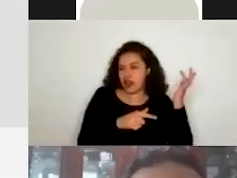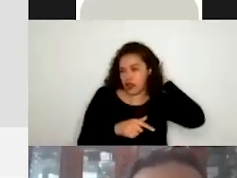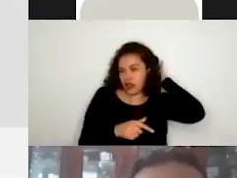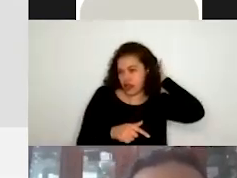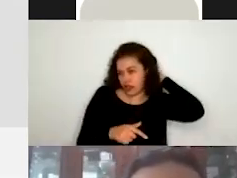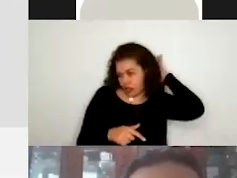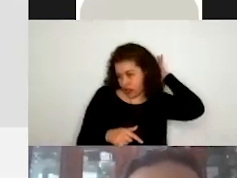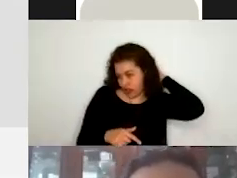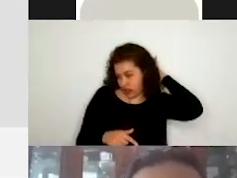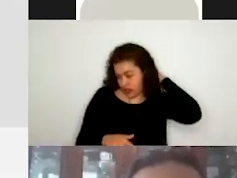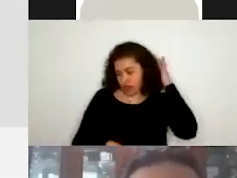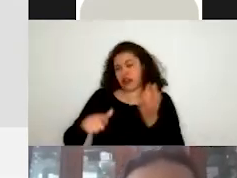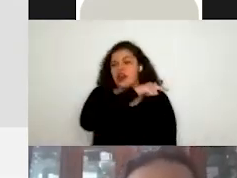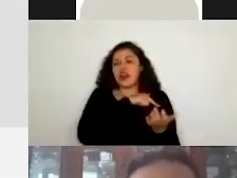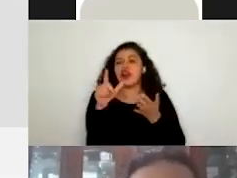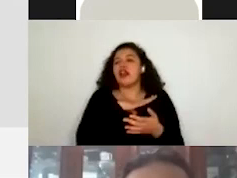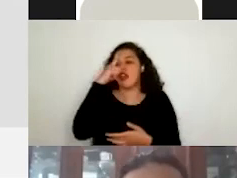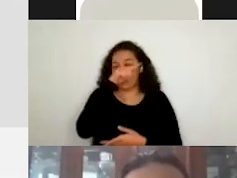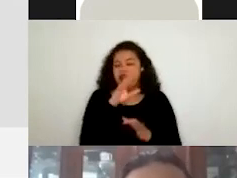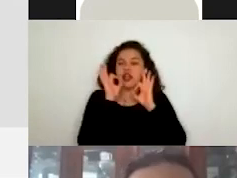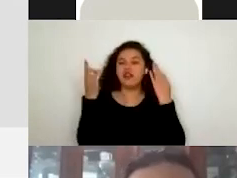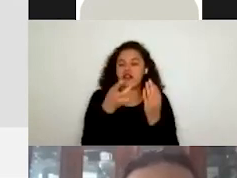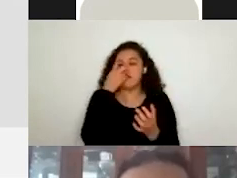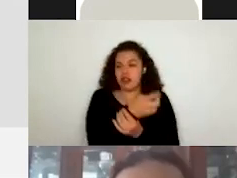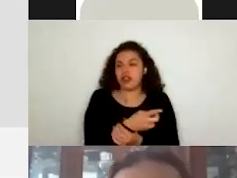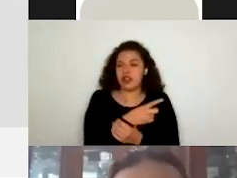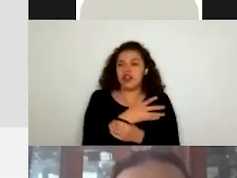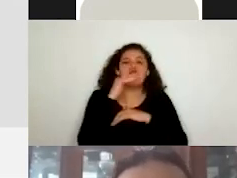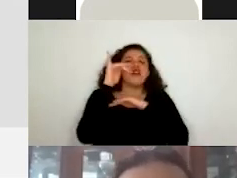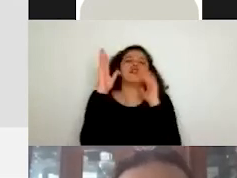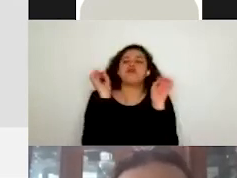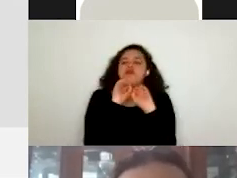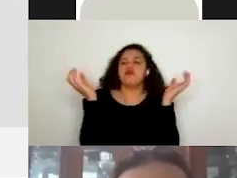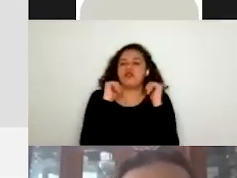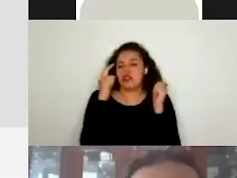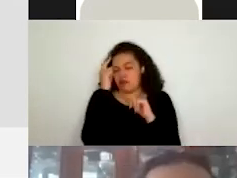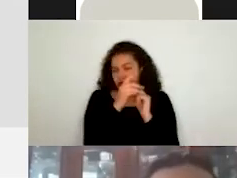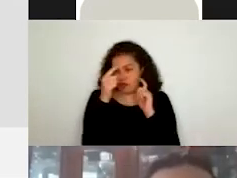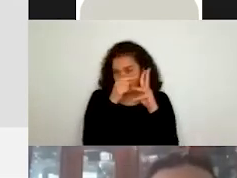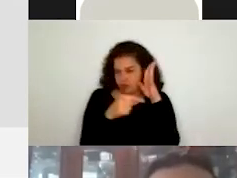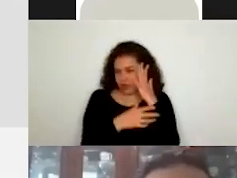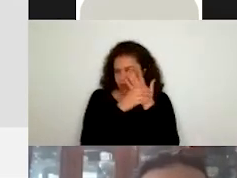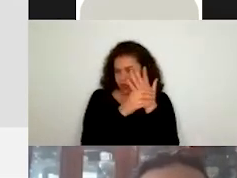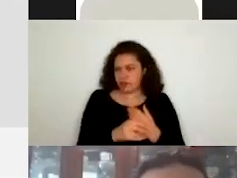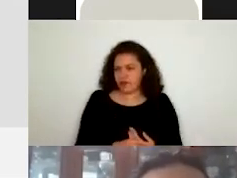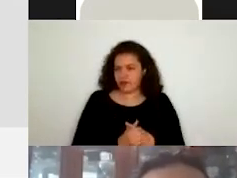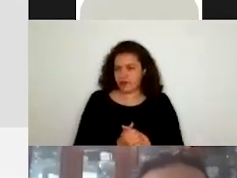ubicado el establecimiento, las cuales de manera enunciativa y no limitativa se mencionan a continuación.